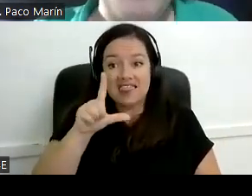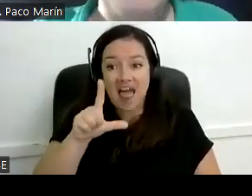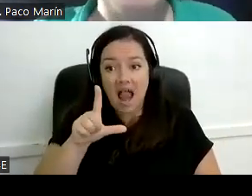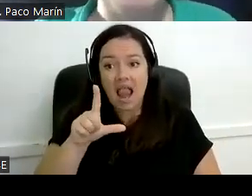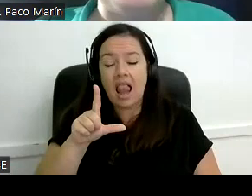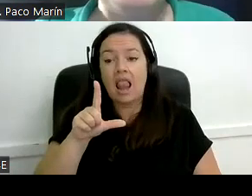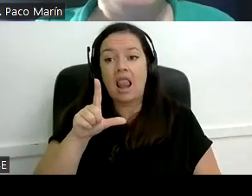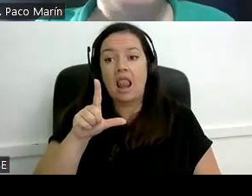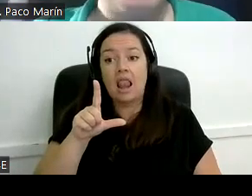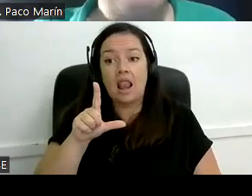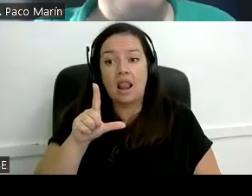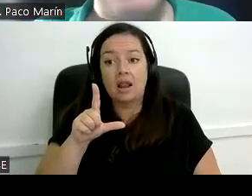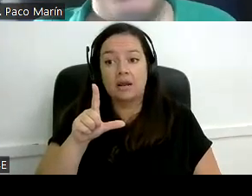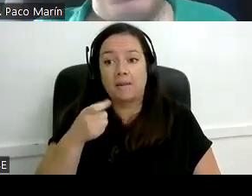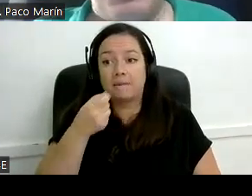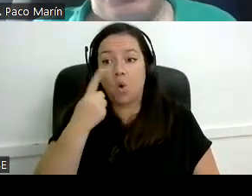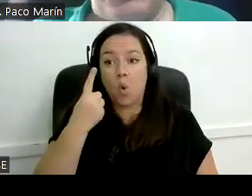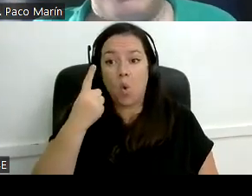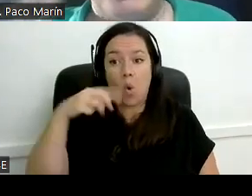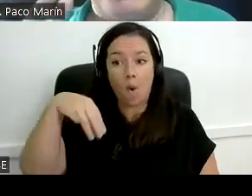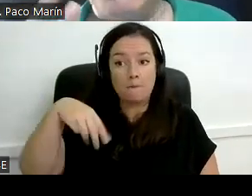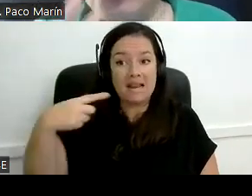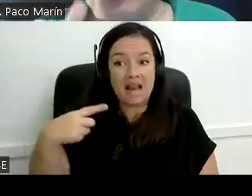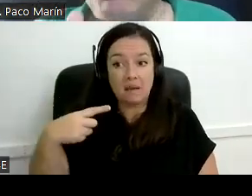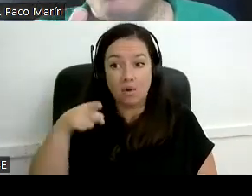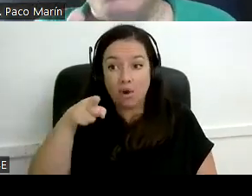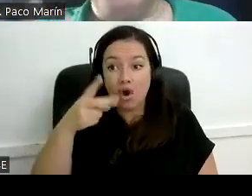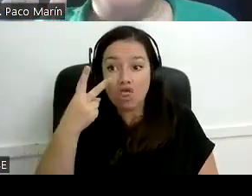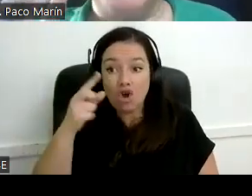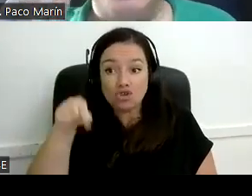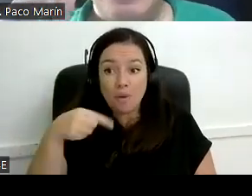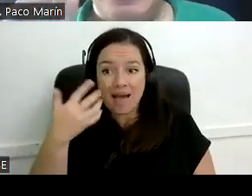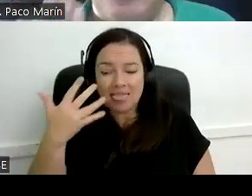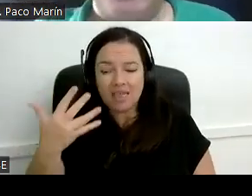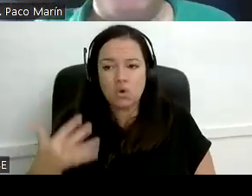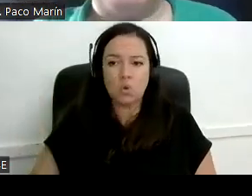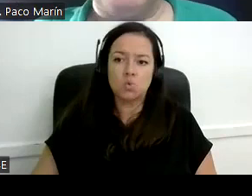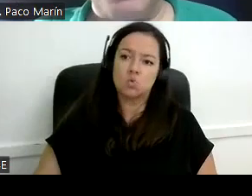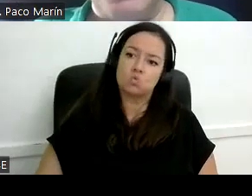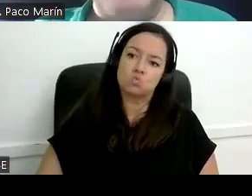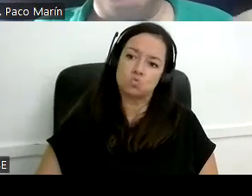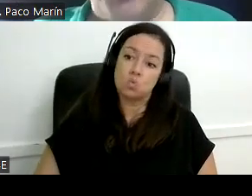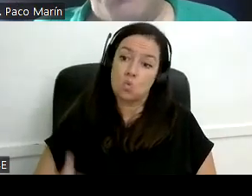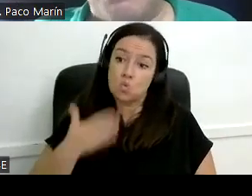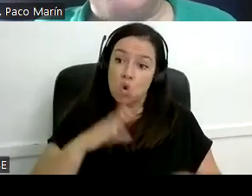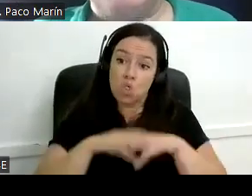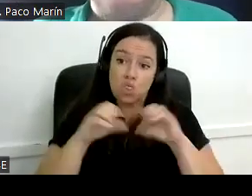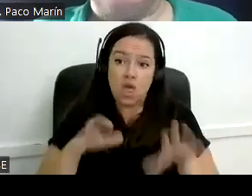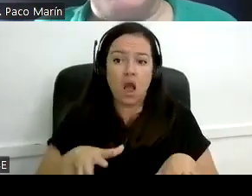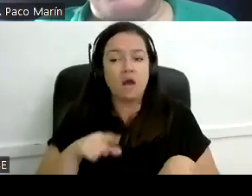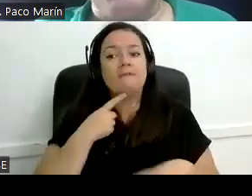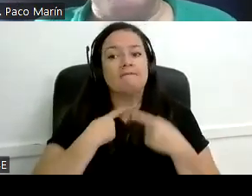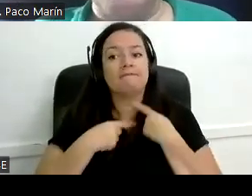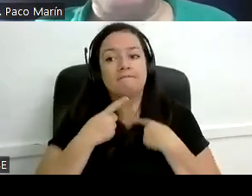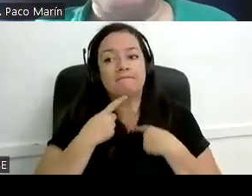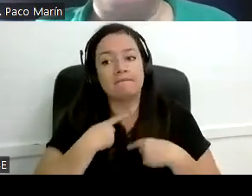tipo, por así decirlo, sería 1 miligramo por noche y está tomando 2,5, o sea que es probable que si lo retiramos lo echen falta, se